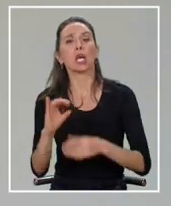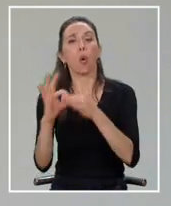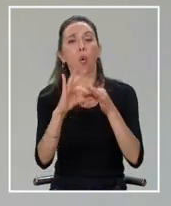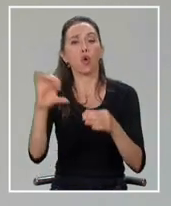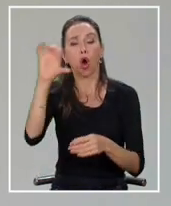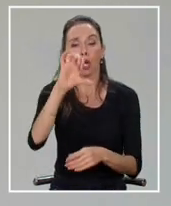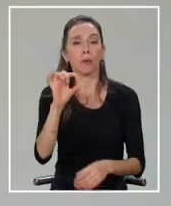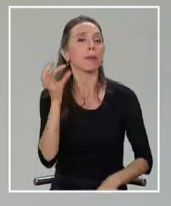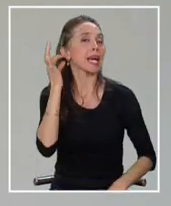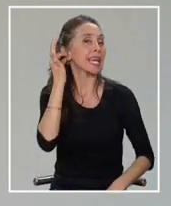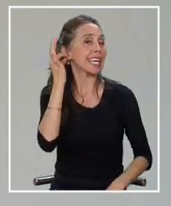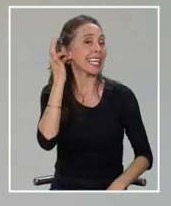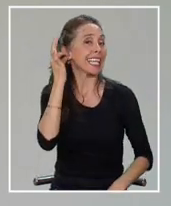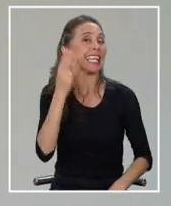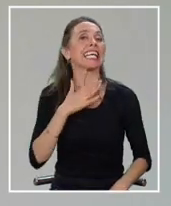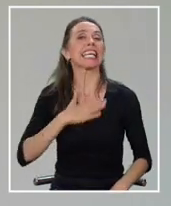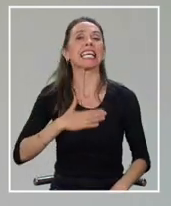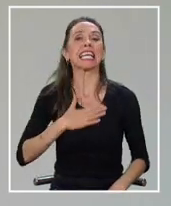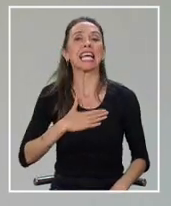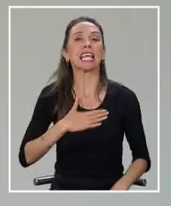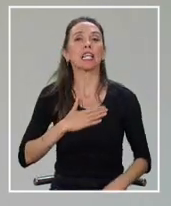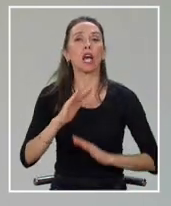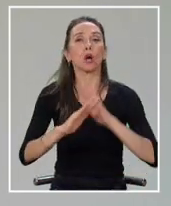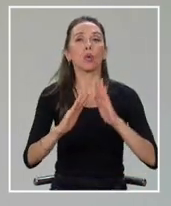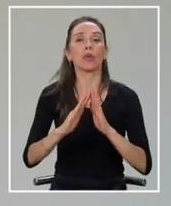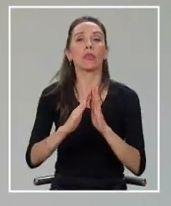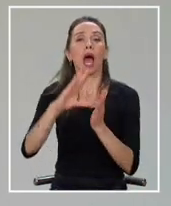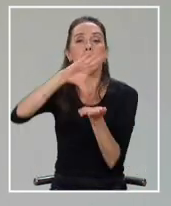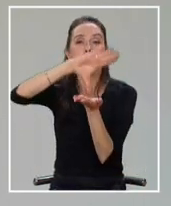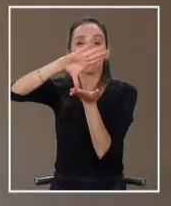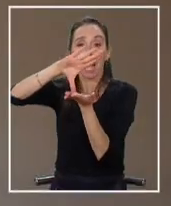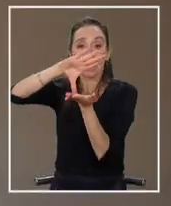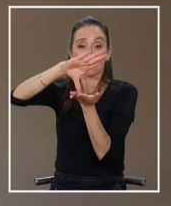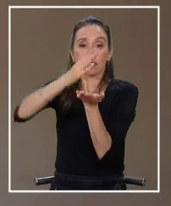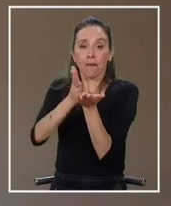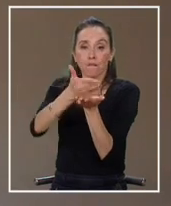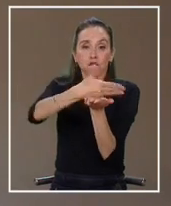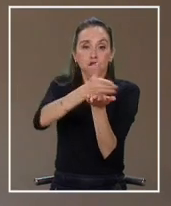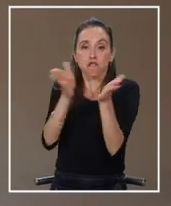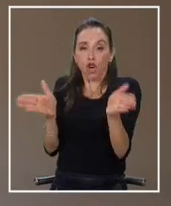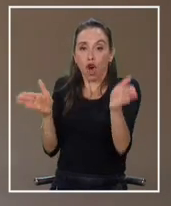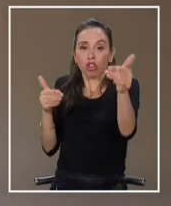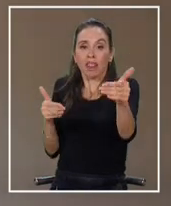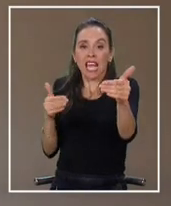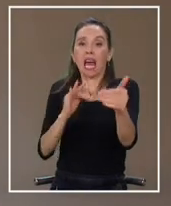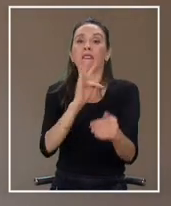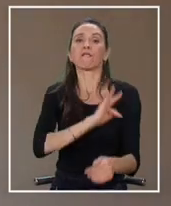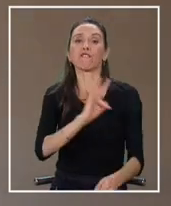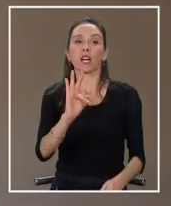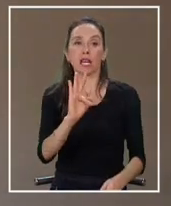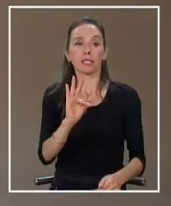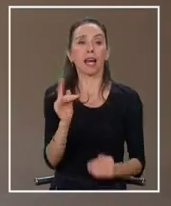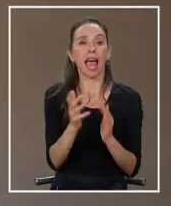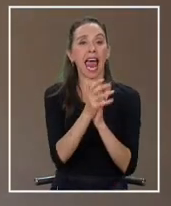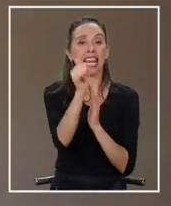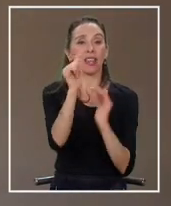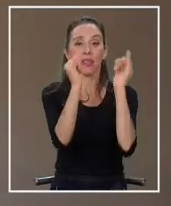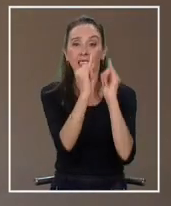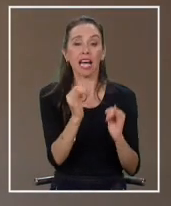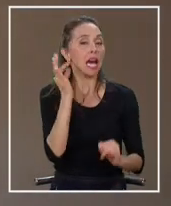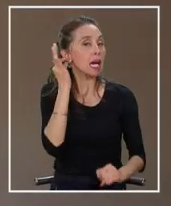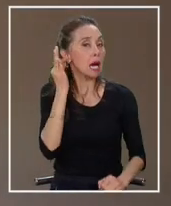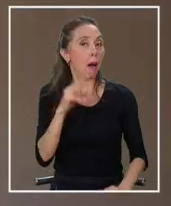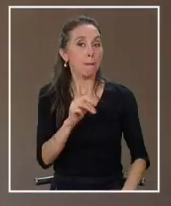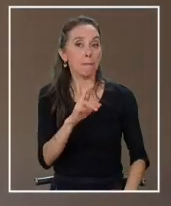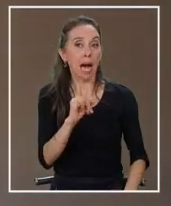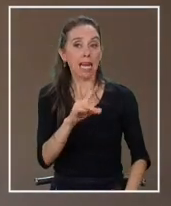Unión, ella lo que quiere es resguardar las fronteras de Francia. La principal característica de liderazgo de Marine